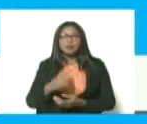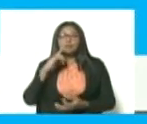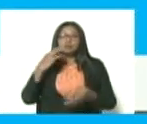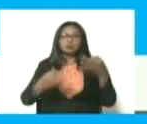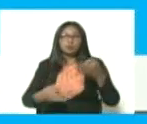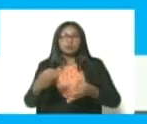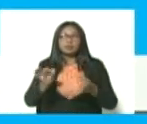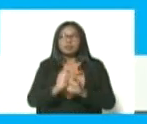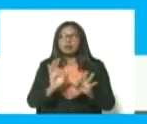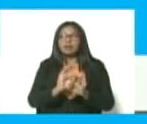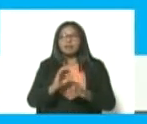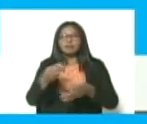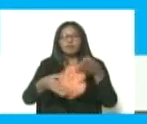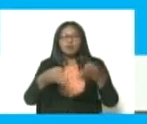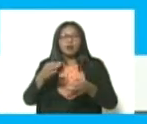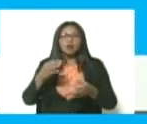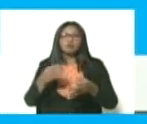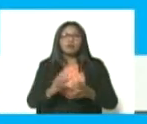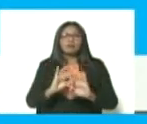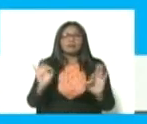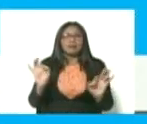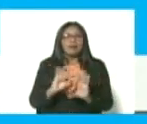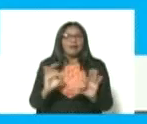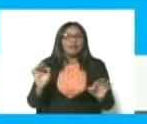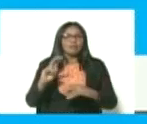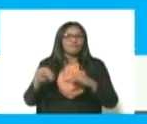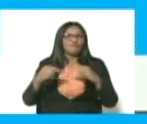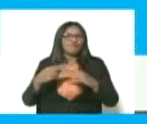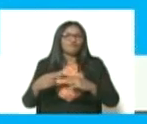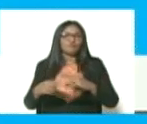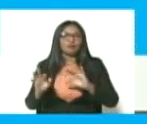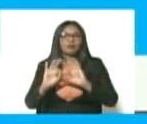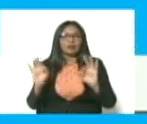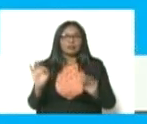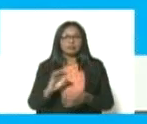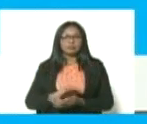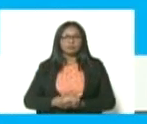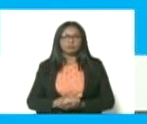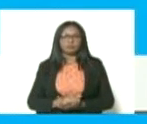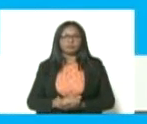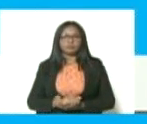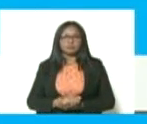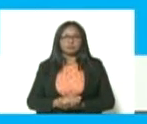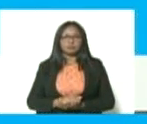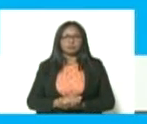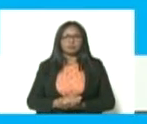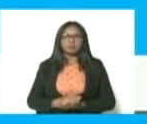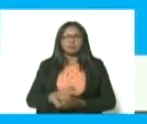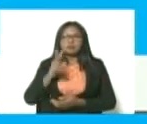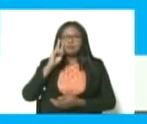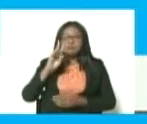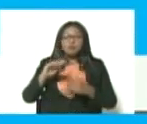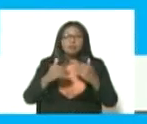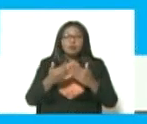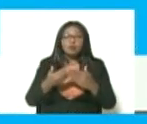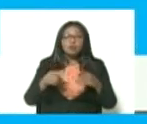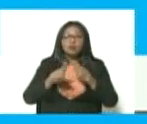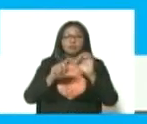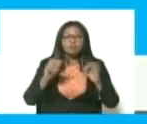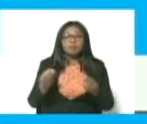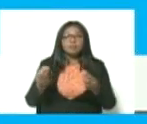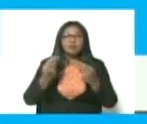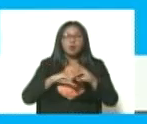de ningún tribunal mundial jamás cumplirá ese mandato del